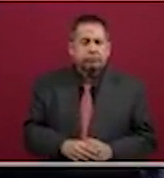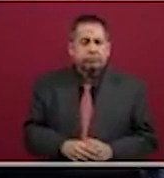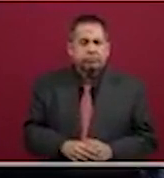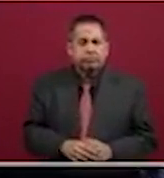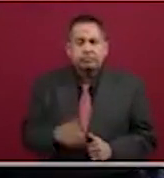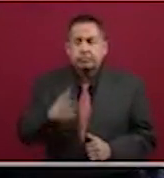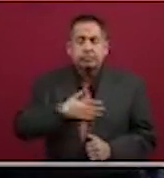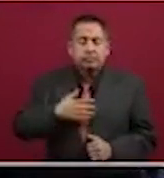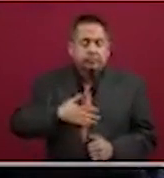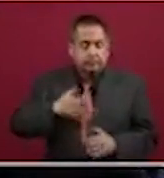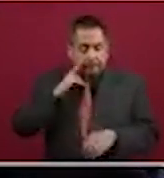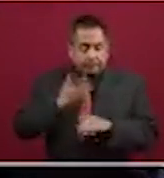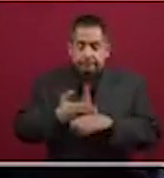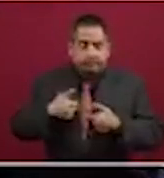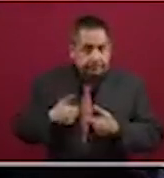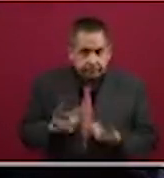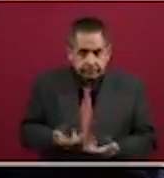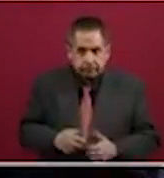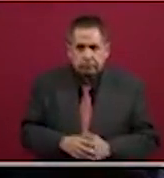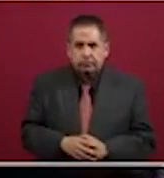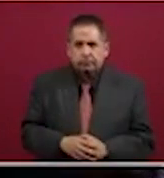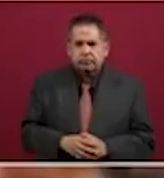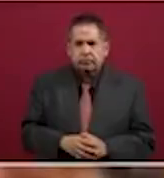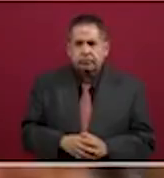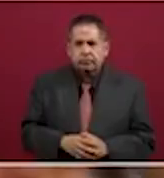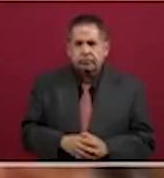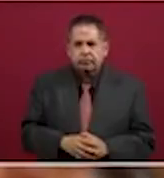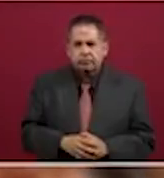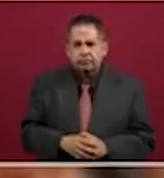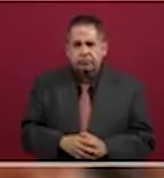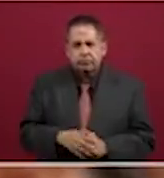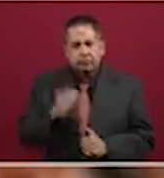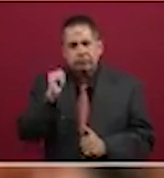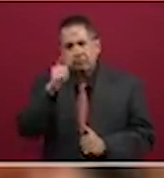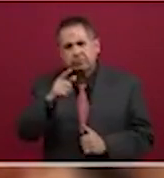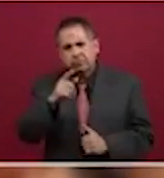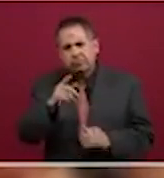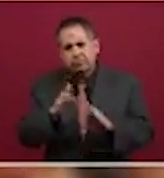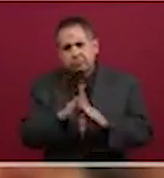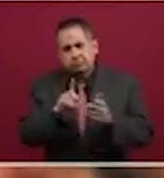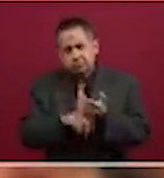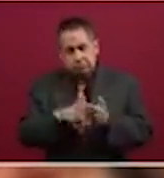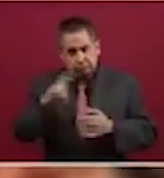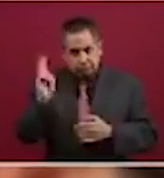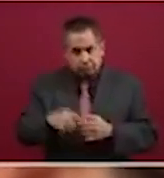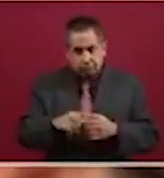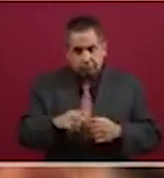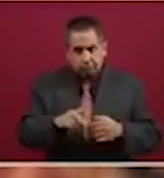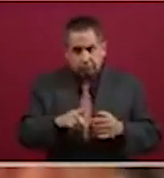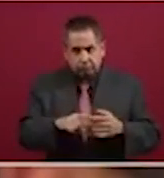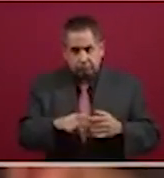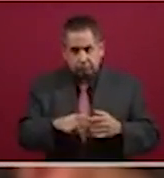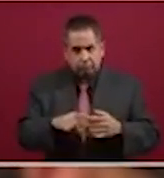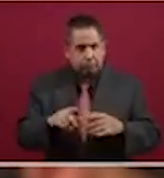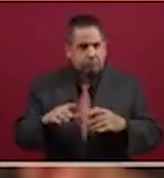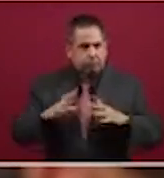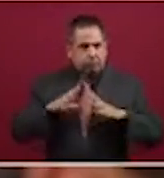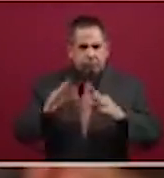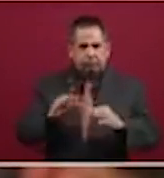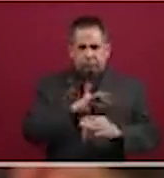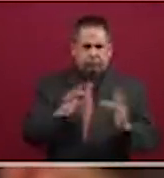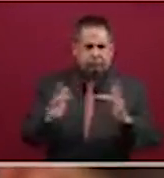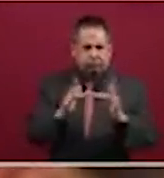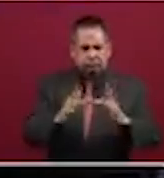depende de nosotros ok pero no sabe entonces o sea si en realidad si es localizable la fundación